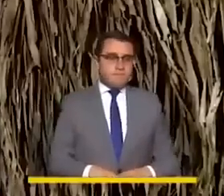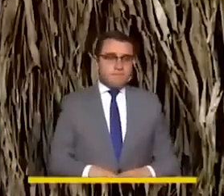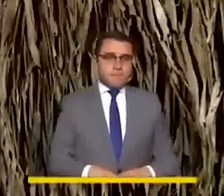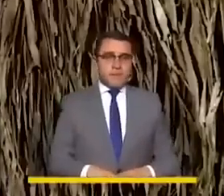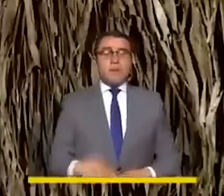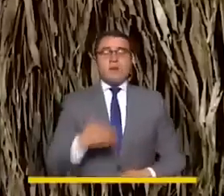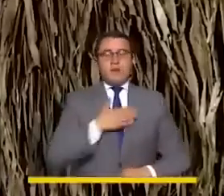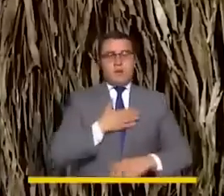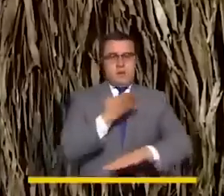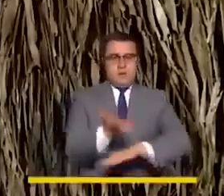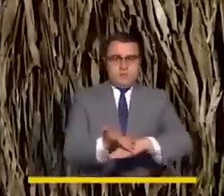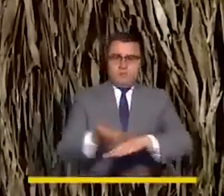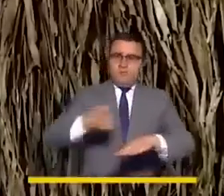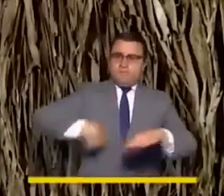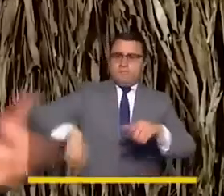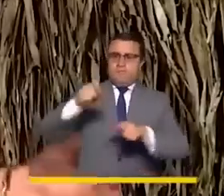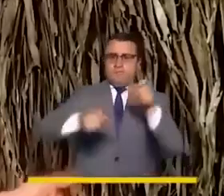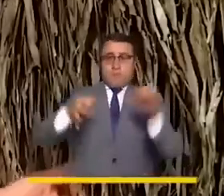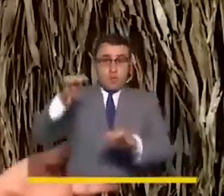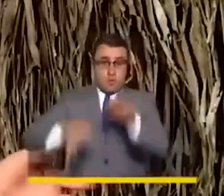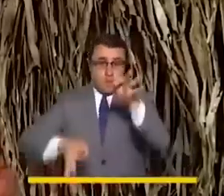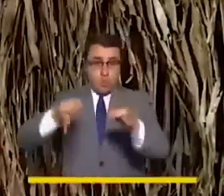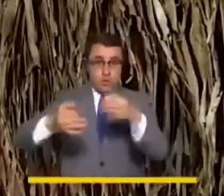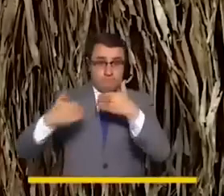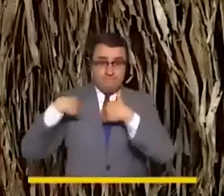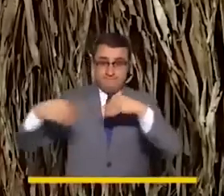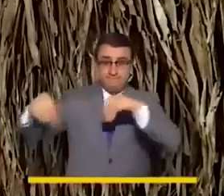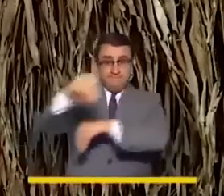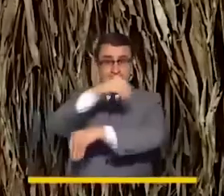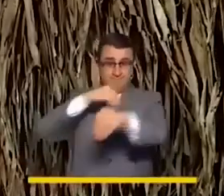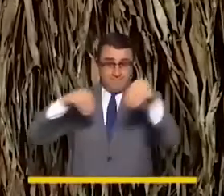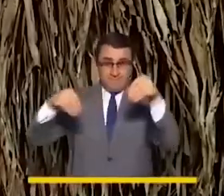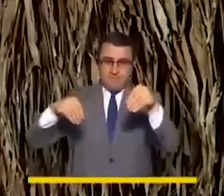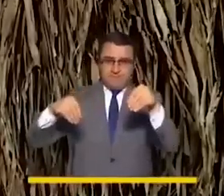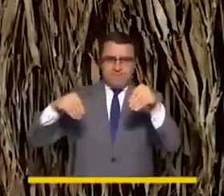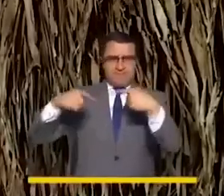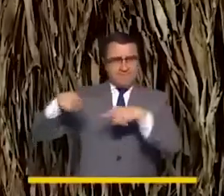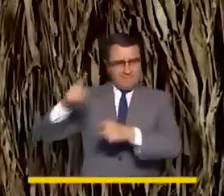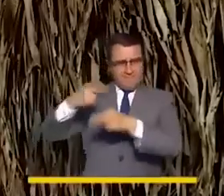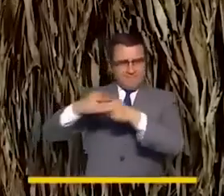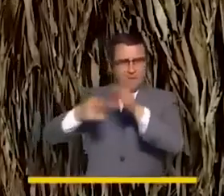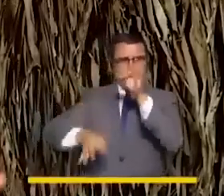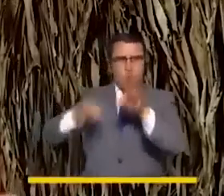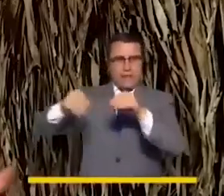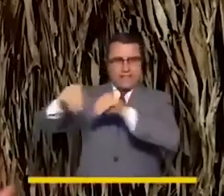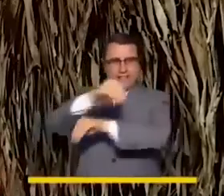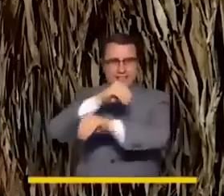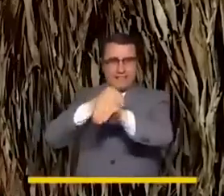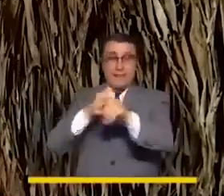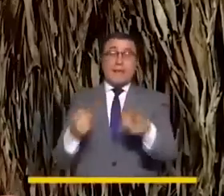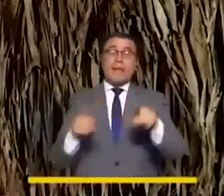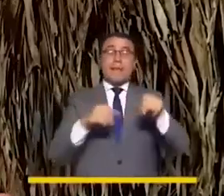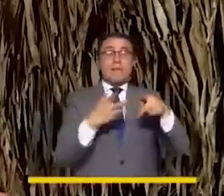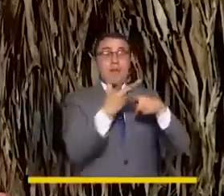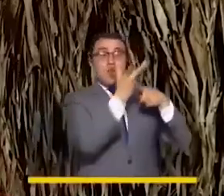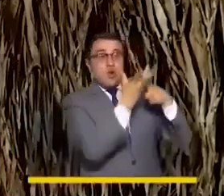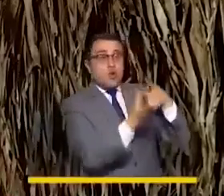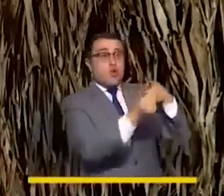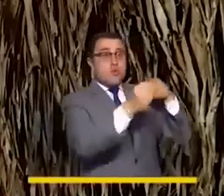Y le solicito a los jueces de tierras ahora que se llaman, a la jurisdicción